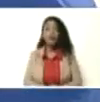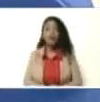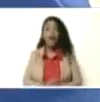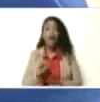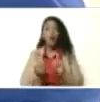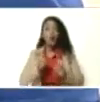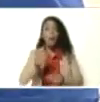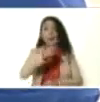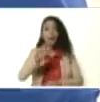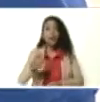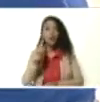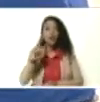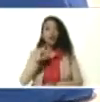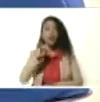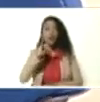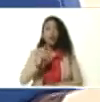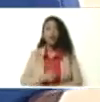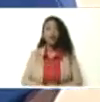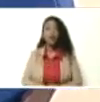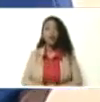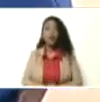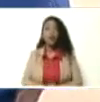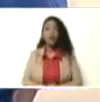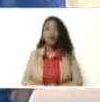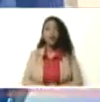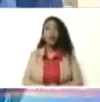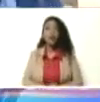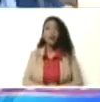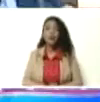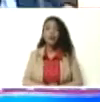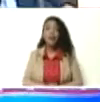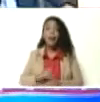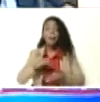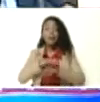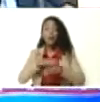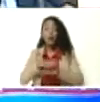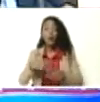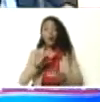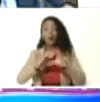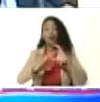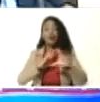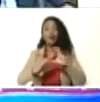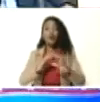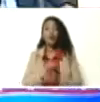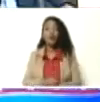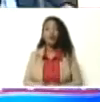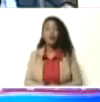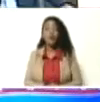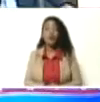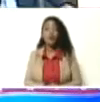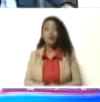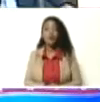informa por ninguna otra vía. Que no me informa el ministro de Comunicación.